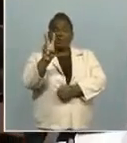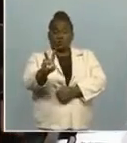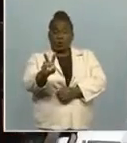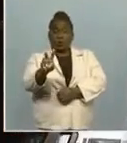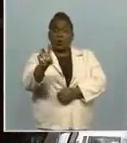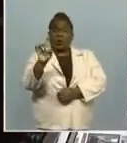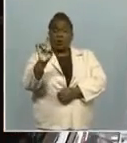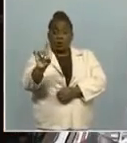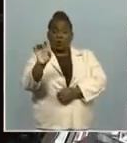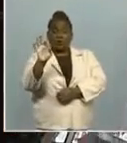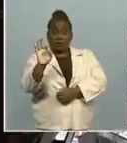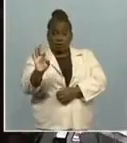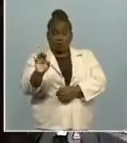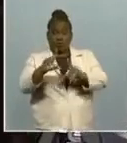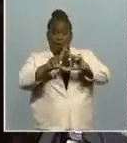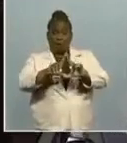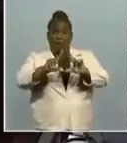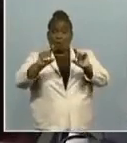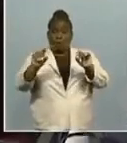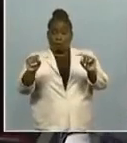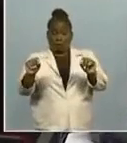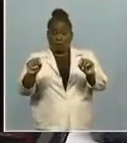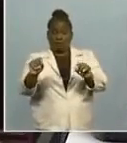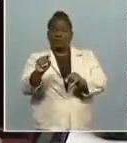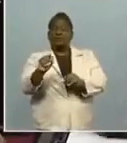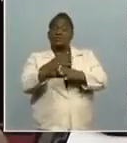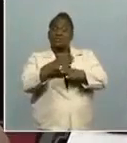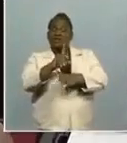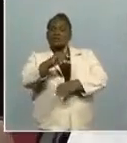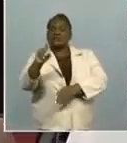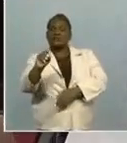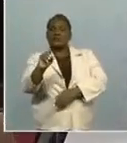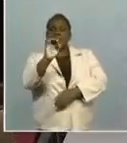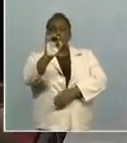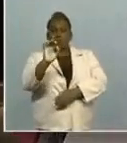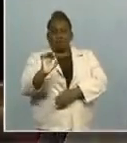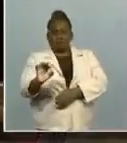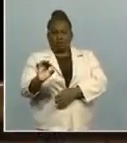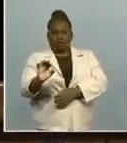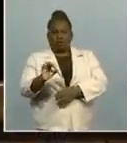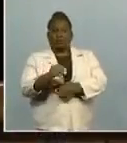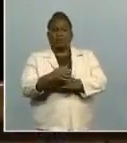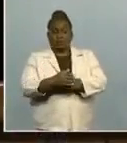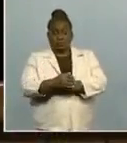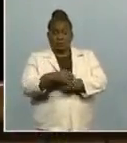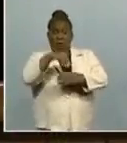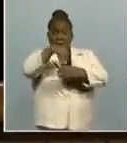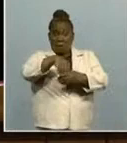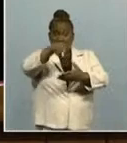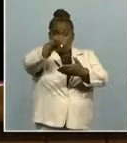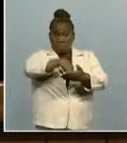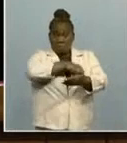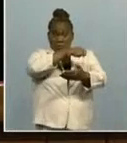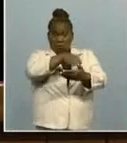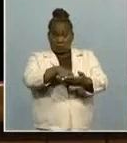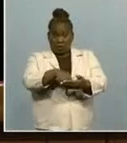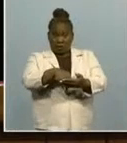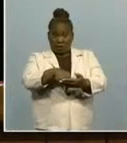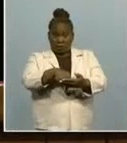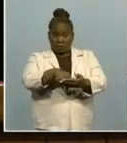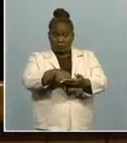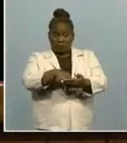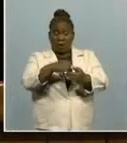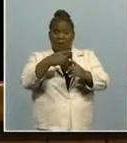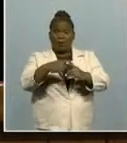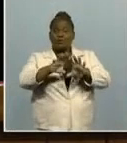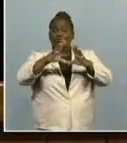298 boletas para el ciento por ciento ejercieron el voto por todos los